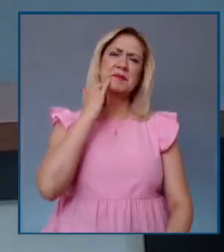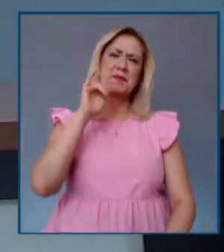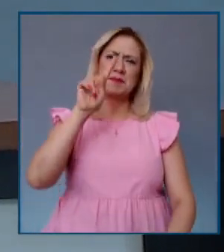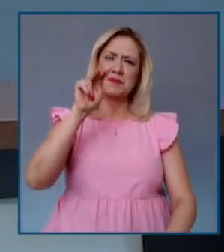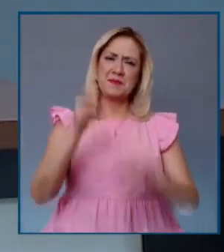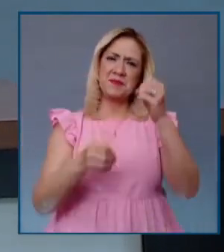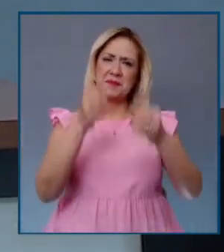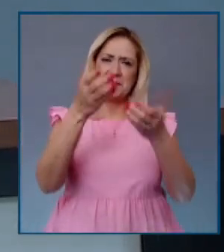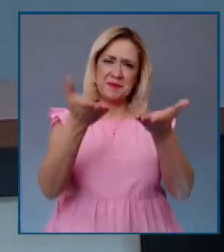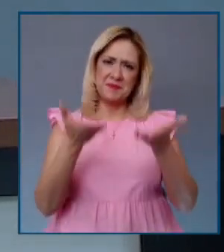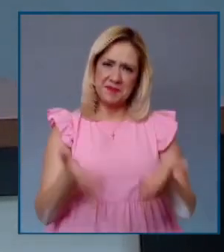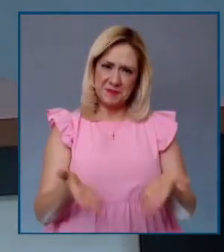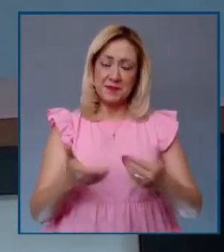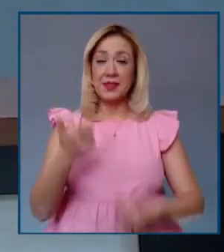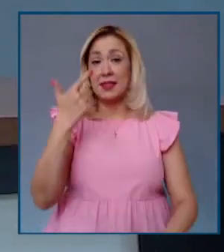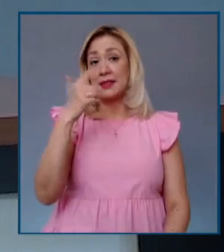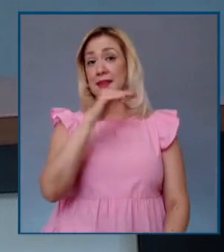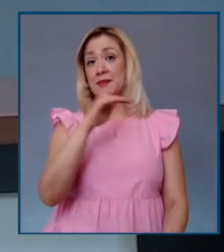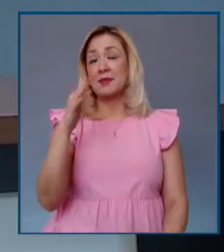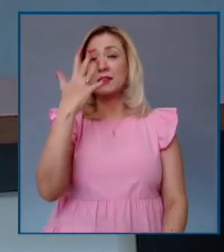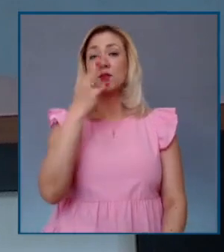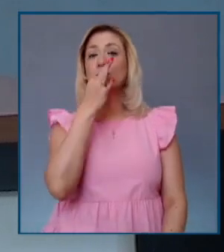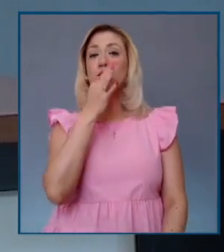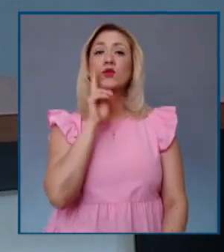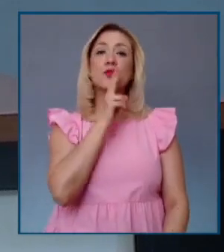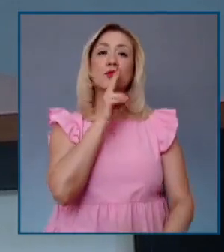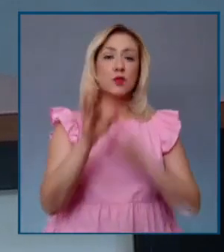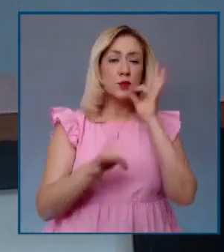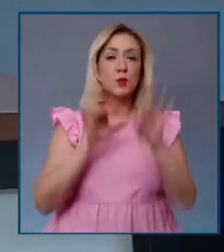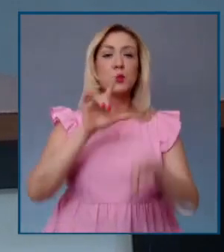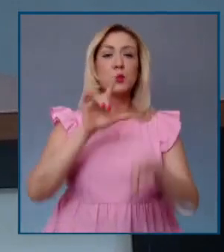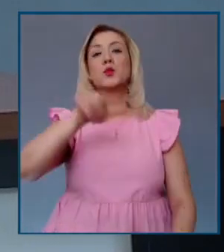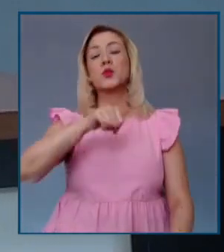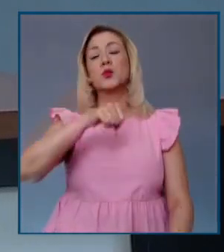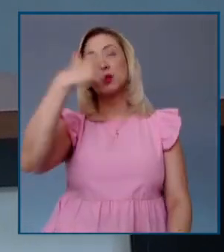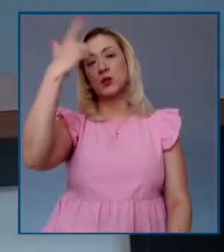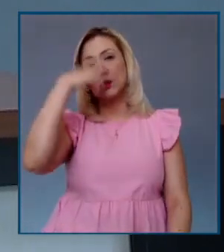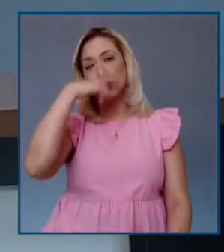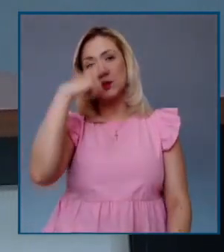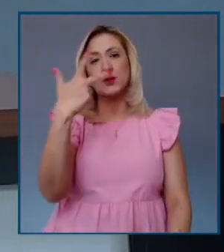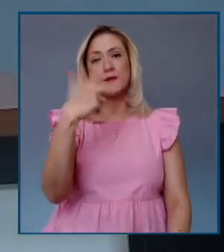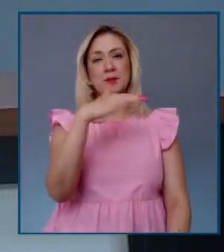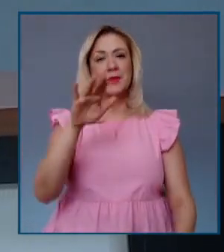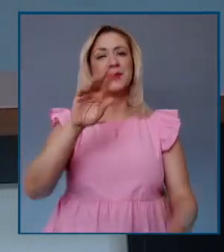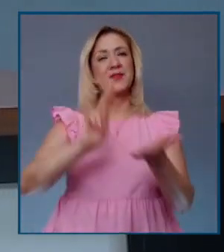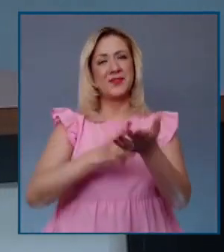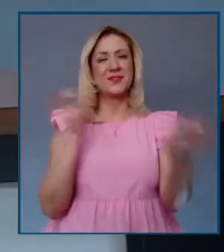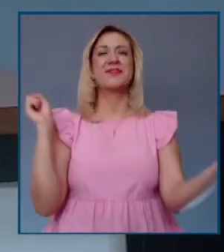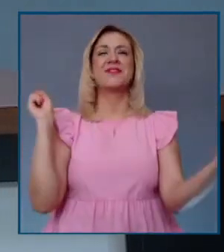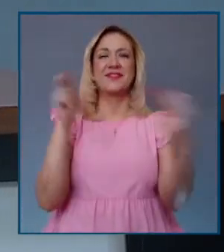las 19:30 nuestro avance informativo y posteriormente 8:30 en punto el noticiero.